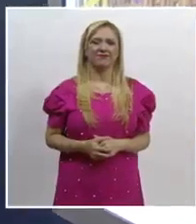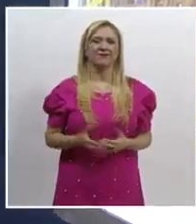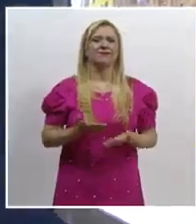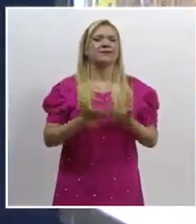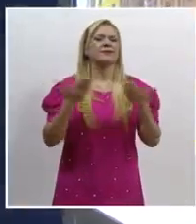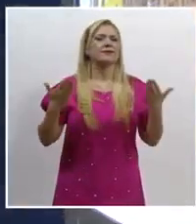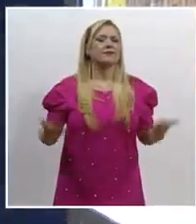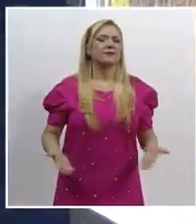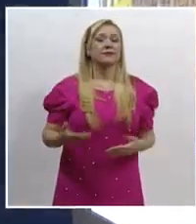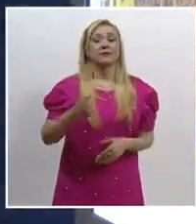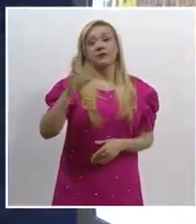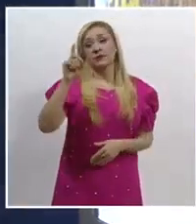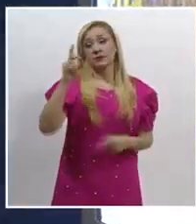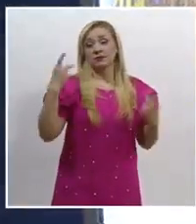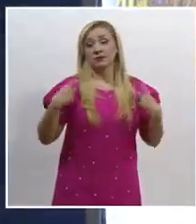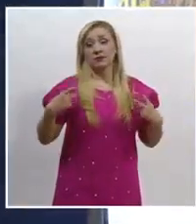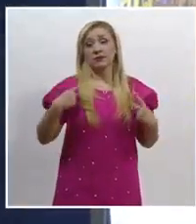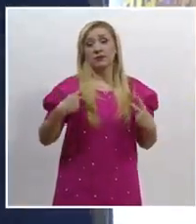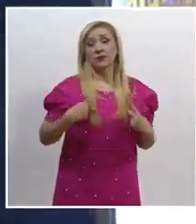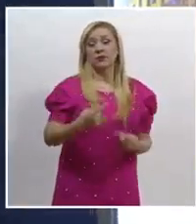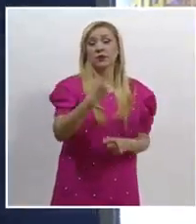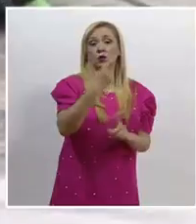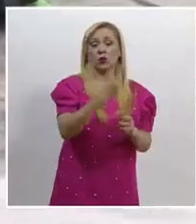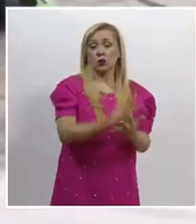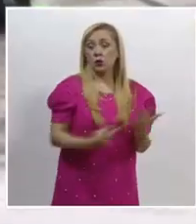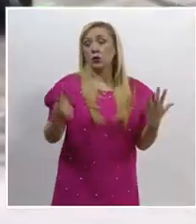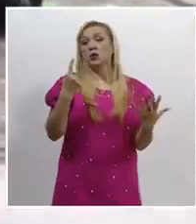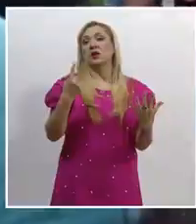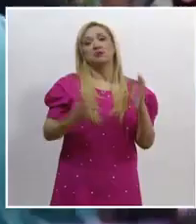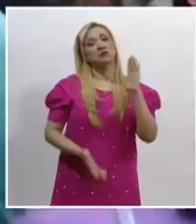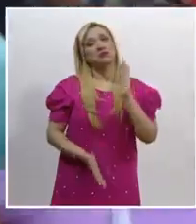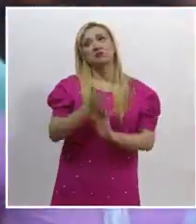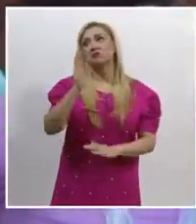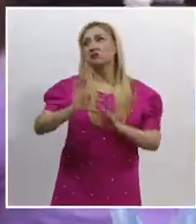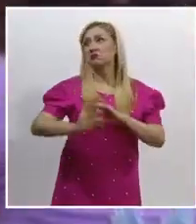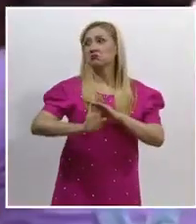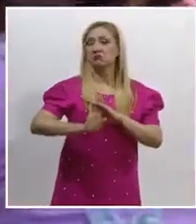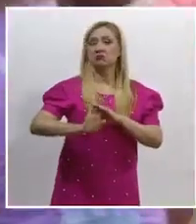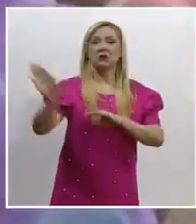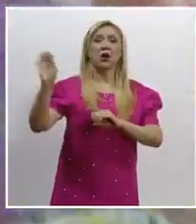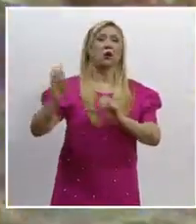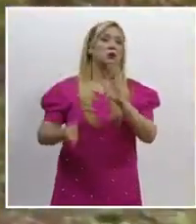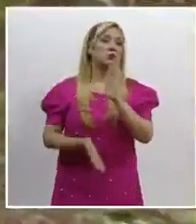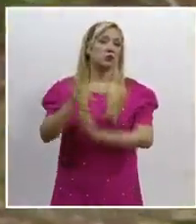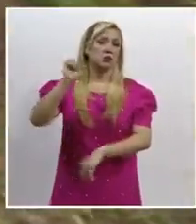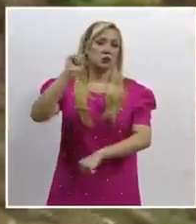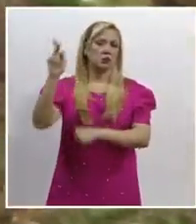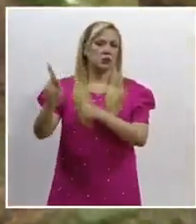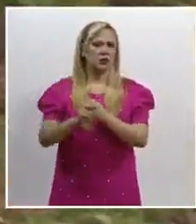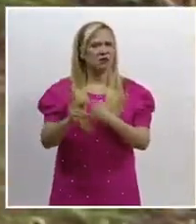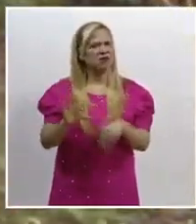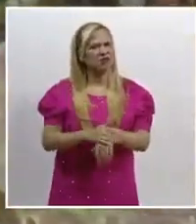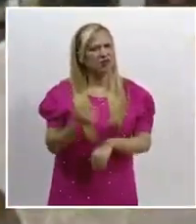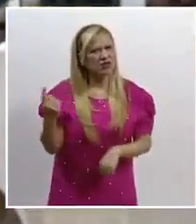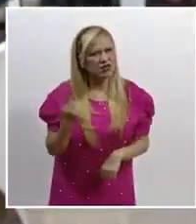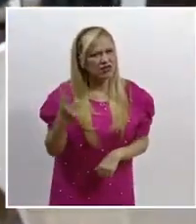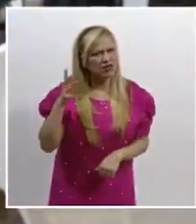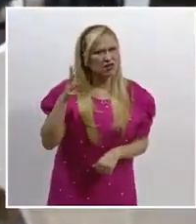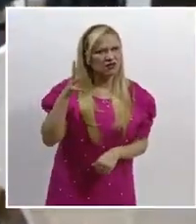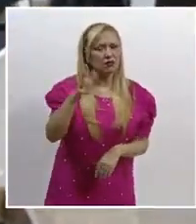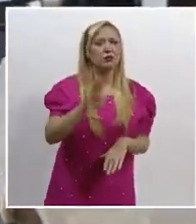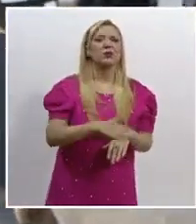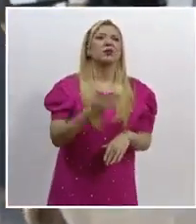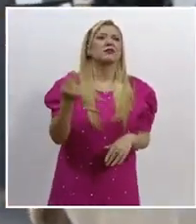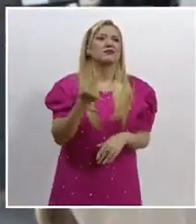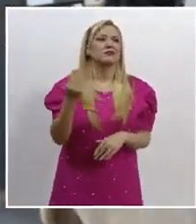Y 1 de cada 30 personas decidirá migrar de sus lugares de origen en los próximos años debido a diferentes motivos, algunos en busca de